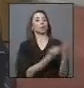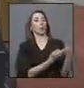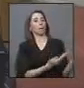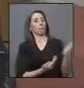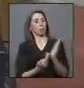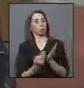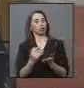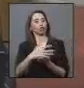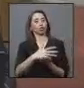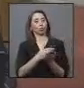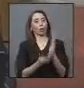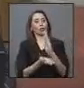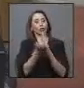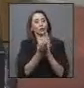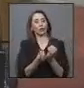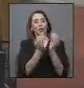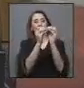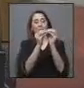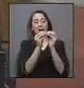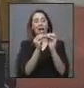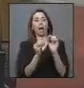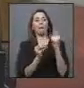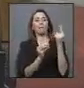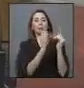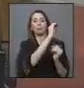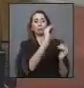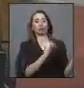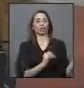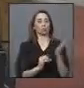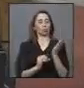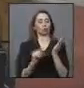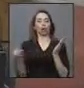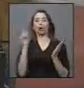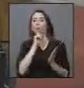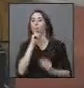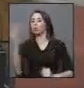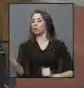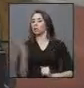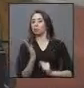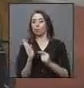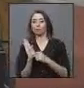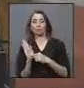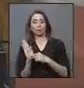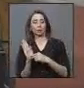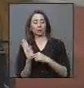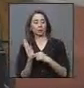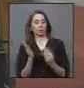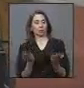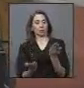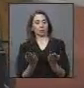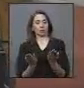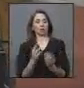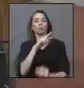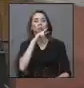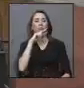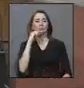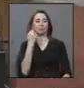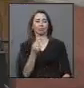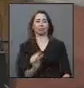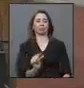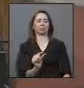propuesto, desde su primera hasta su última cifra que se nos trae hoy, así a la vista, es realmente